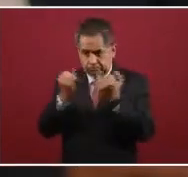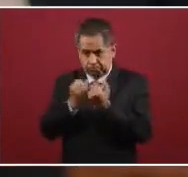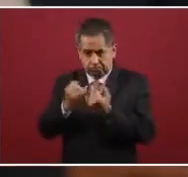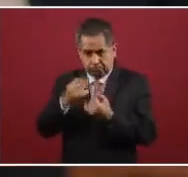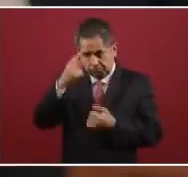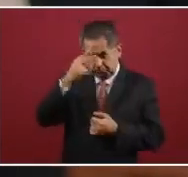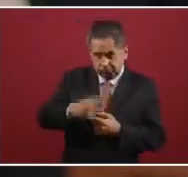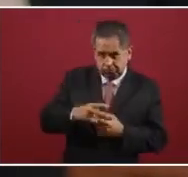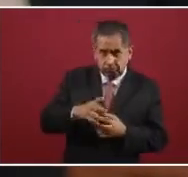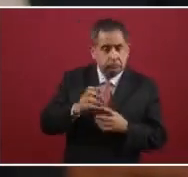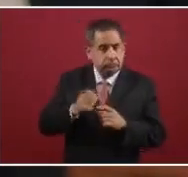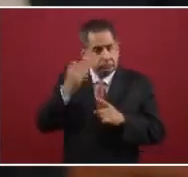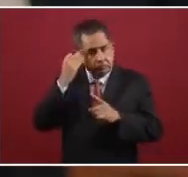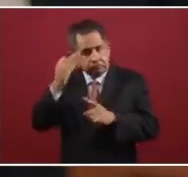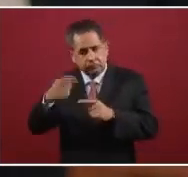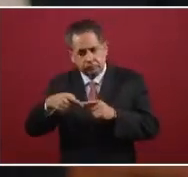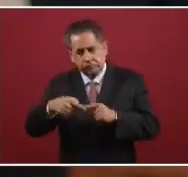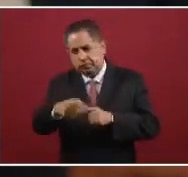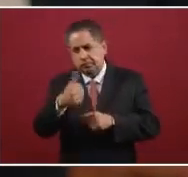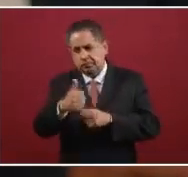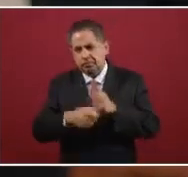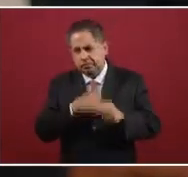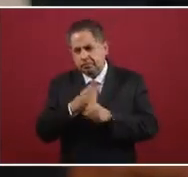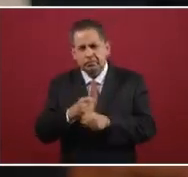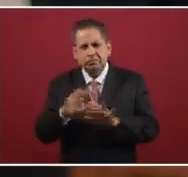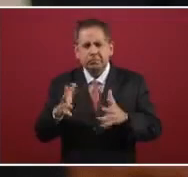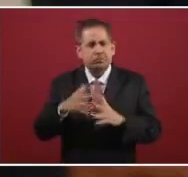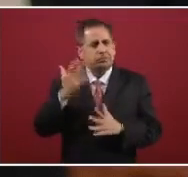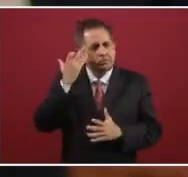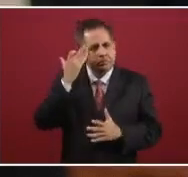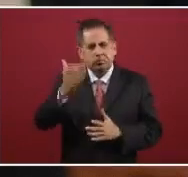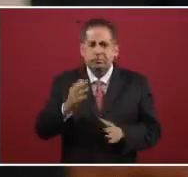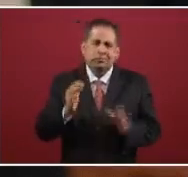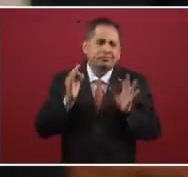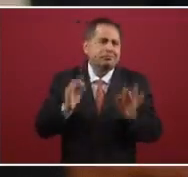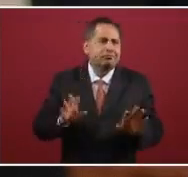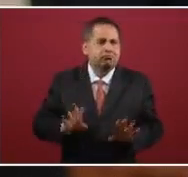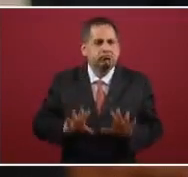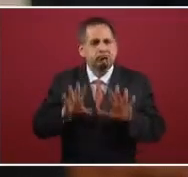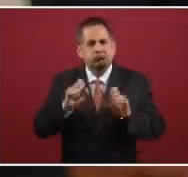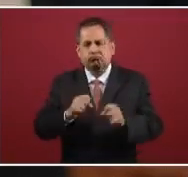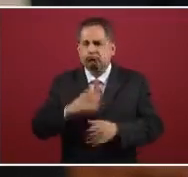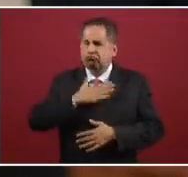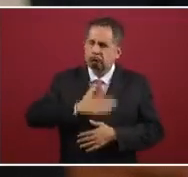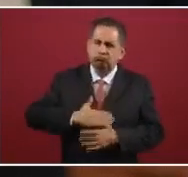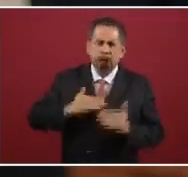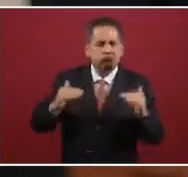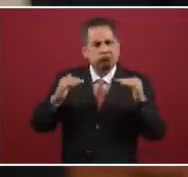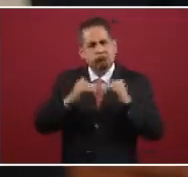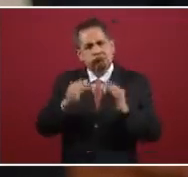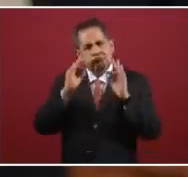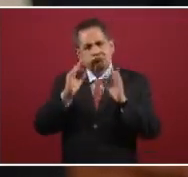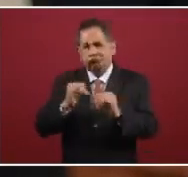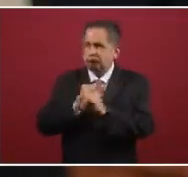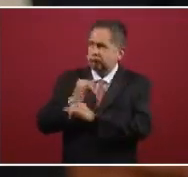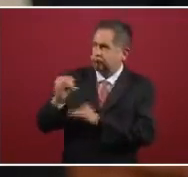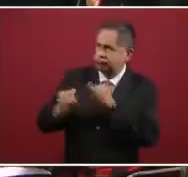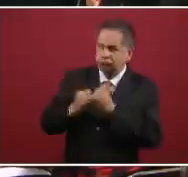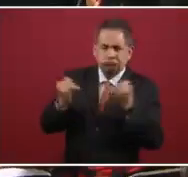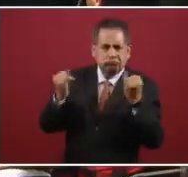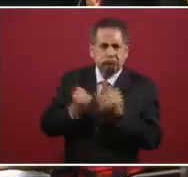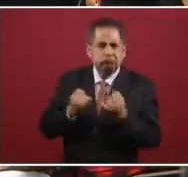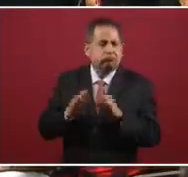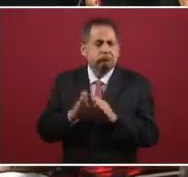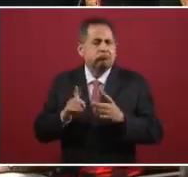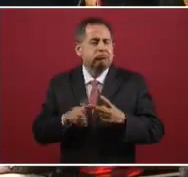tiempo, dicen, bueno, que a lo largo del sexenio, pero cuánto tiempo sería lo ideal en alcanzar justamente este estándar internacional.